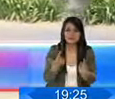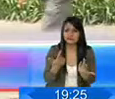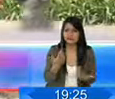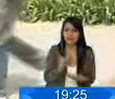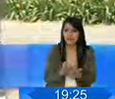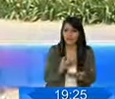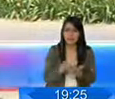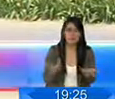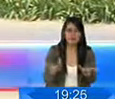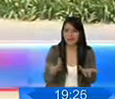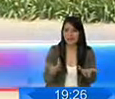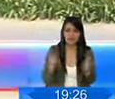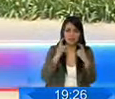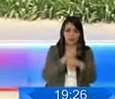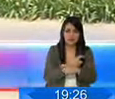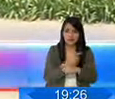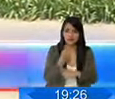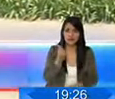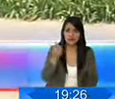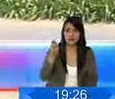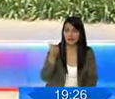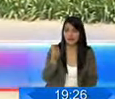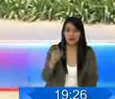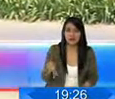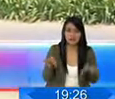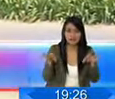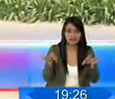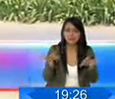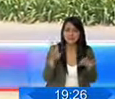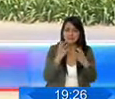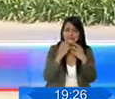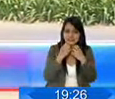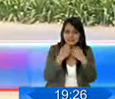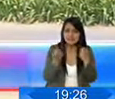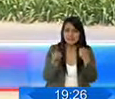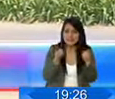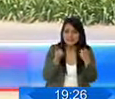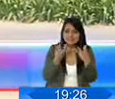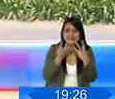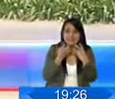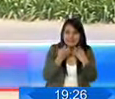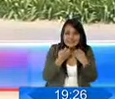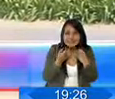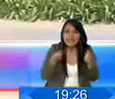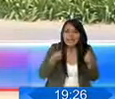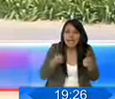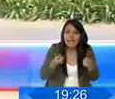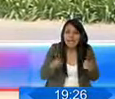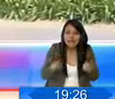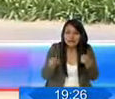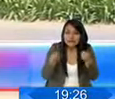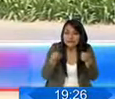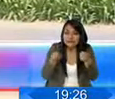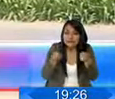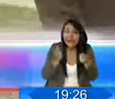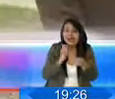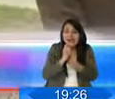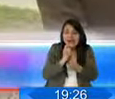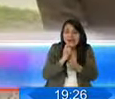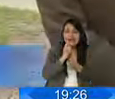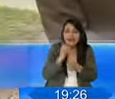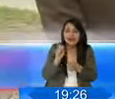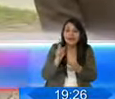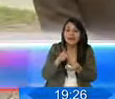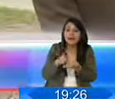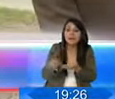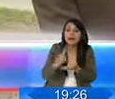el público en general se limita en sus gastos, se vuelve más cuidadoso, esto también sincera precios. De la